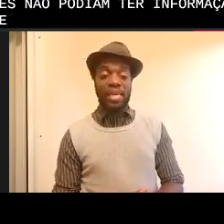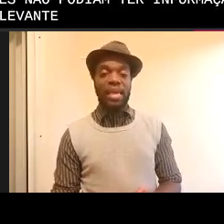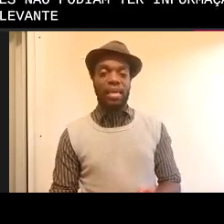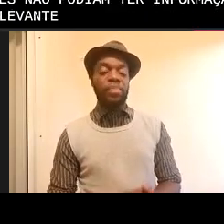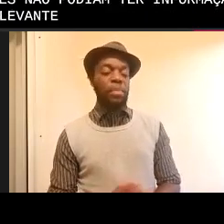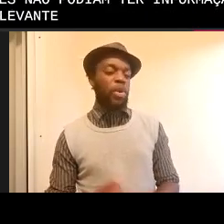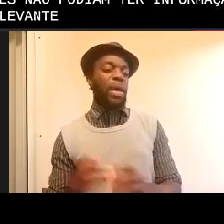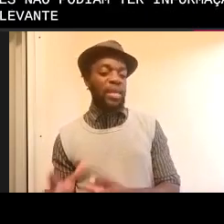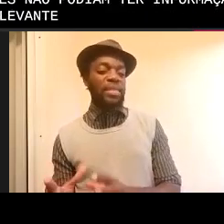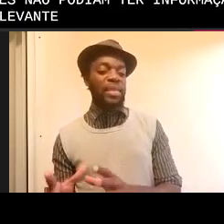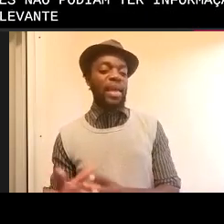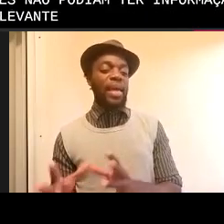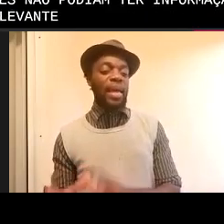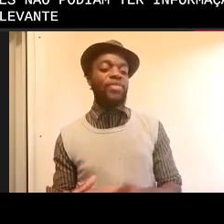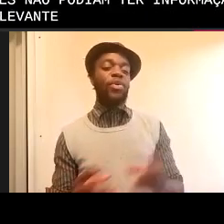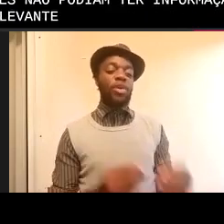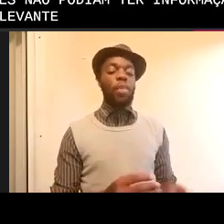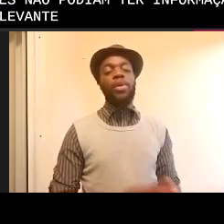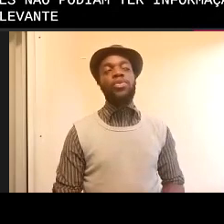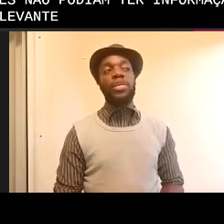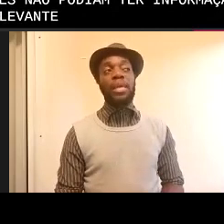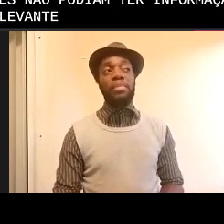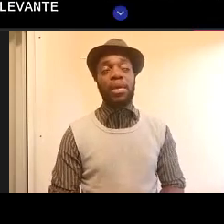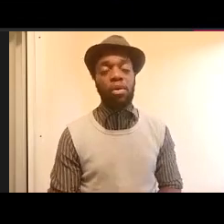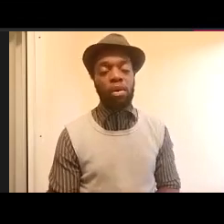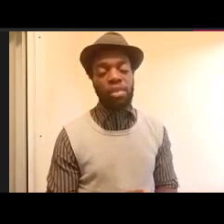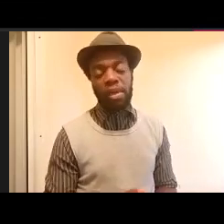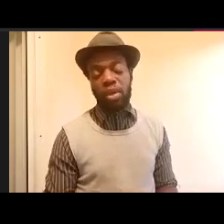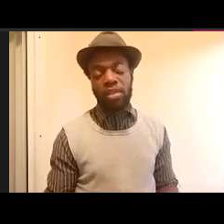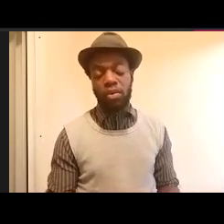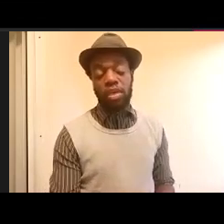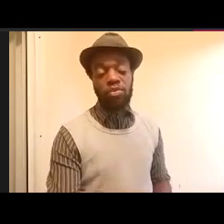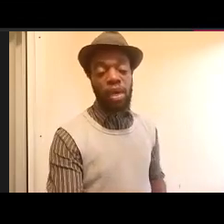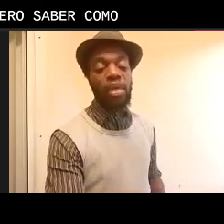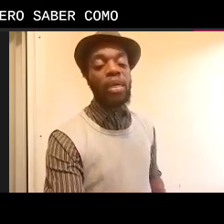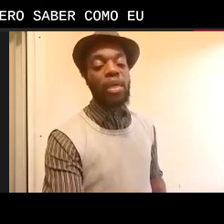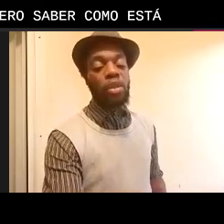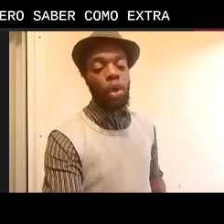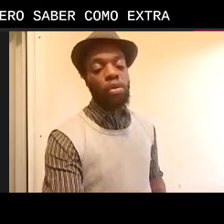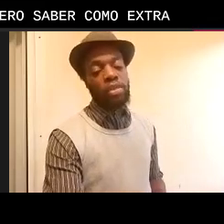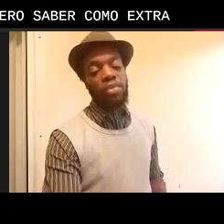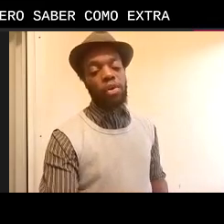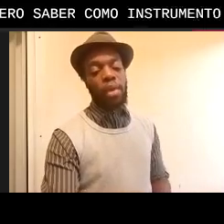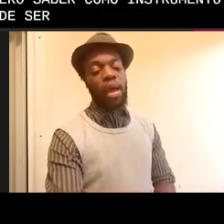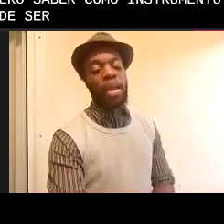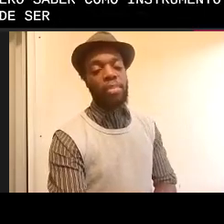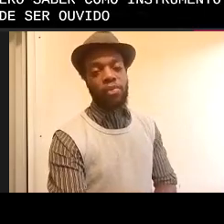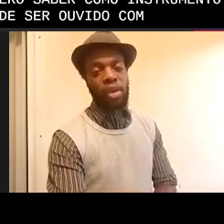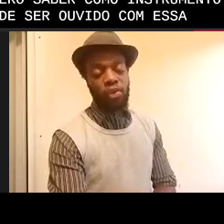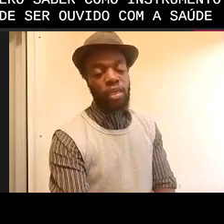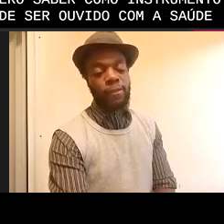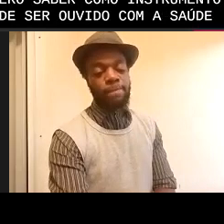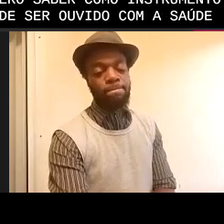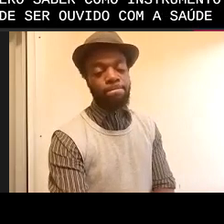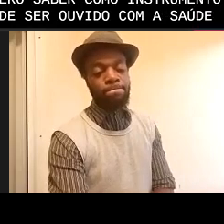medidas de higiene. Pero imagínense eso y cómo entonces también con respecto a la salud sexual no se informa a las